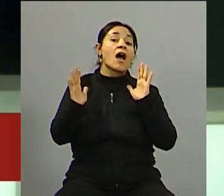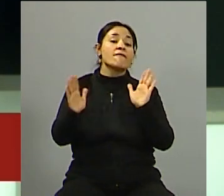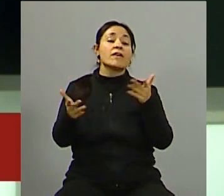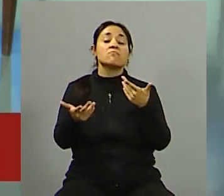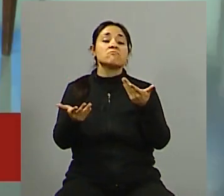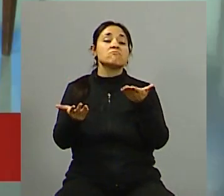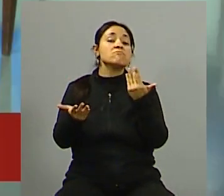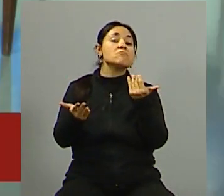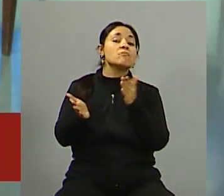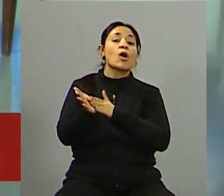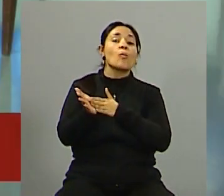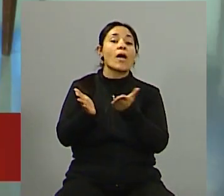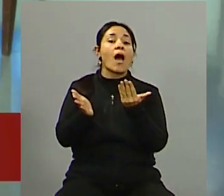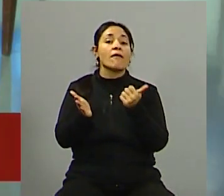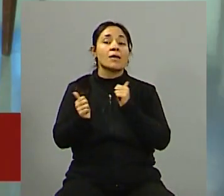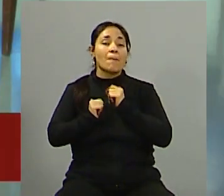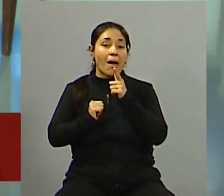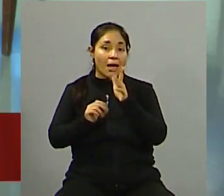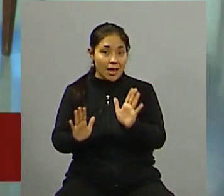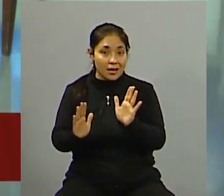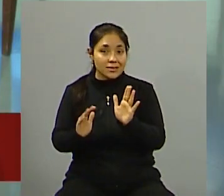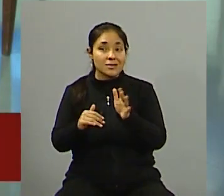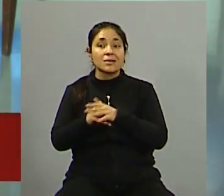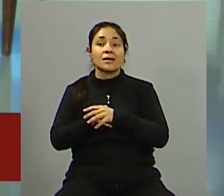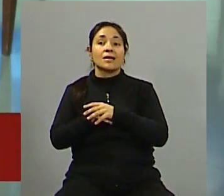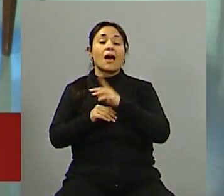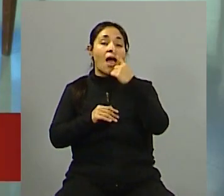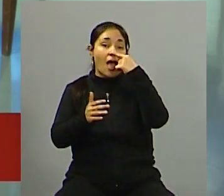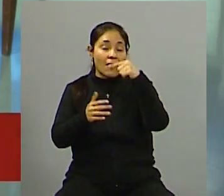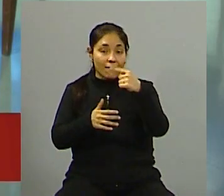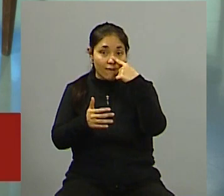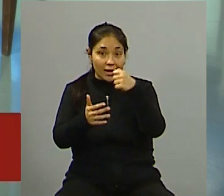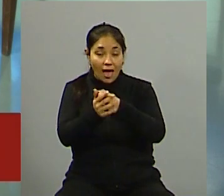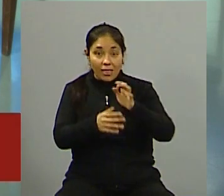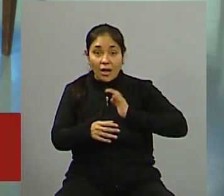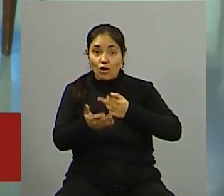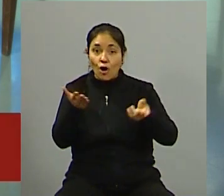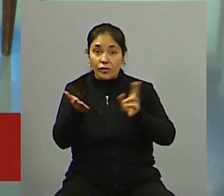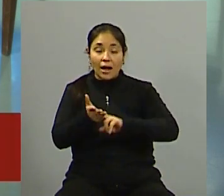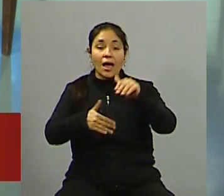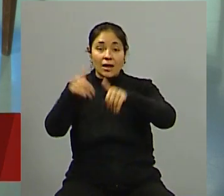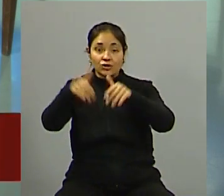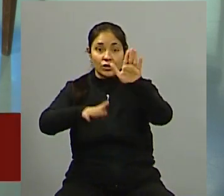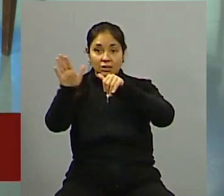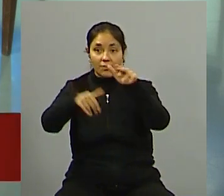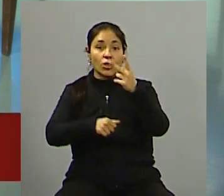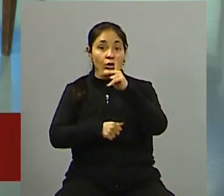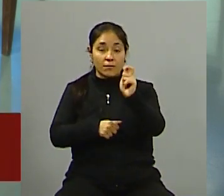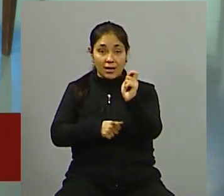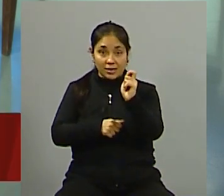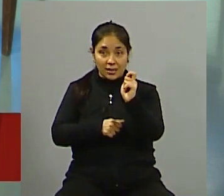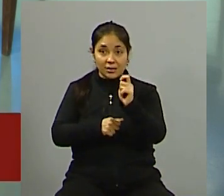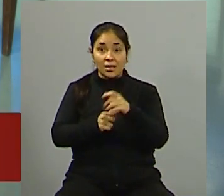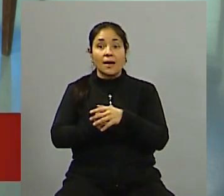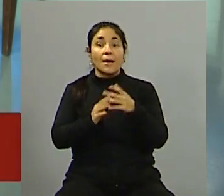ofrecen? Claro. Viendo qué es lo que le ofrecen. La realidad es que a final de año van a tener que volver a llamar a elecciones. Sí, porque acá, también son 2 meses. Exactamente.